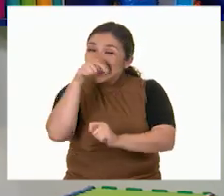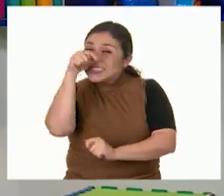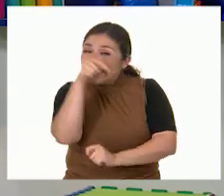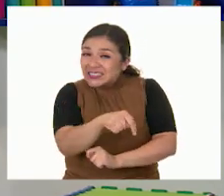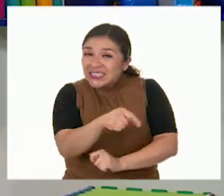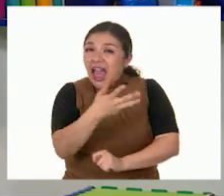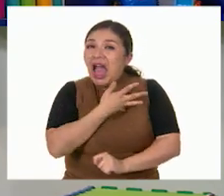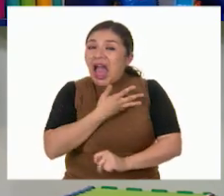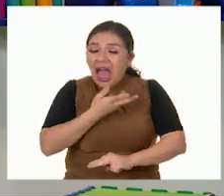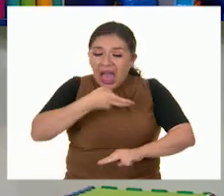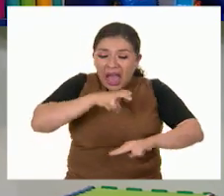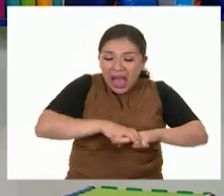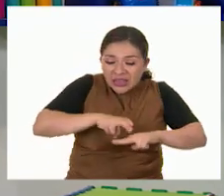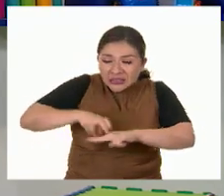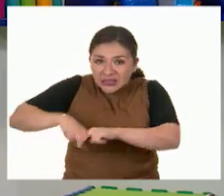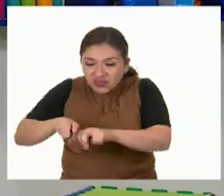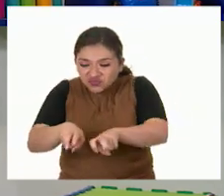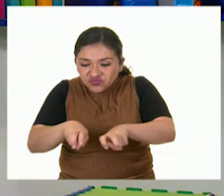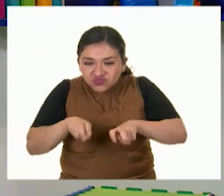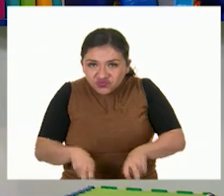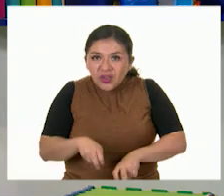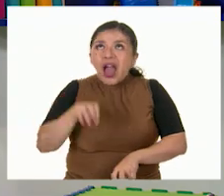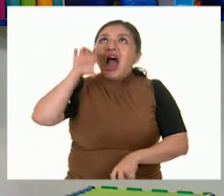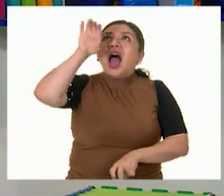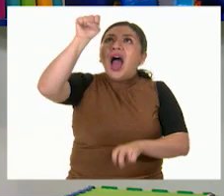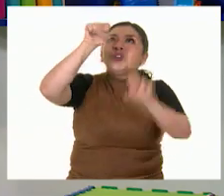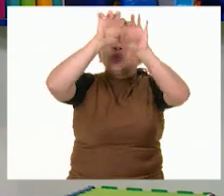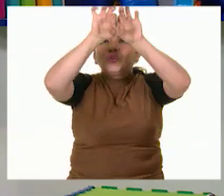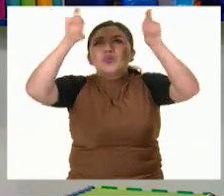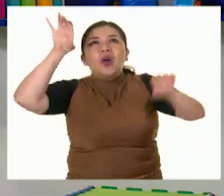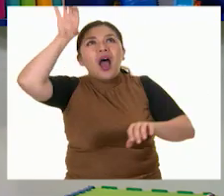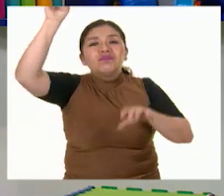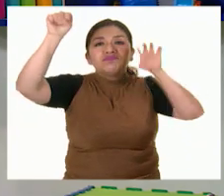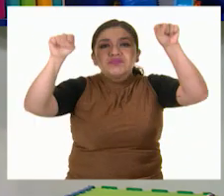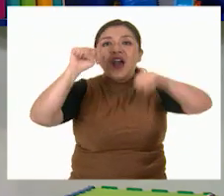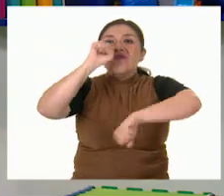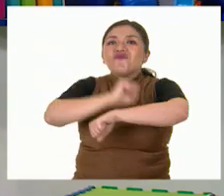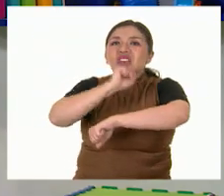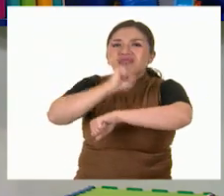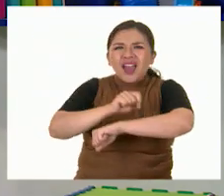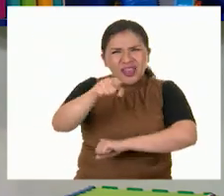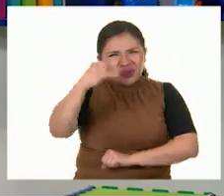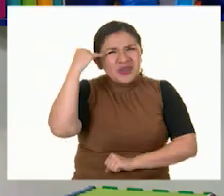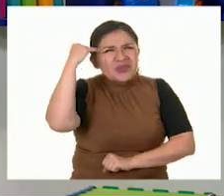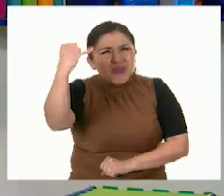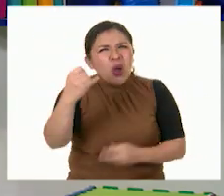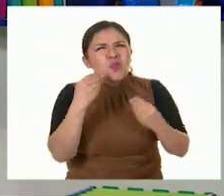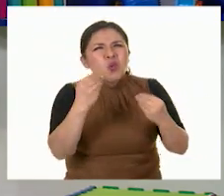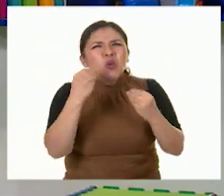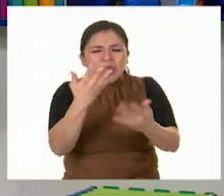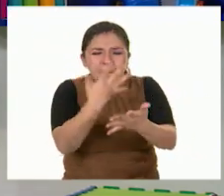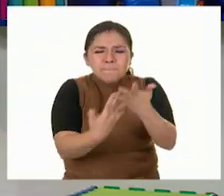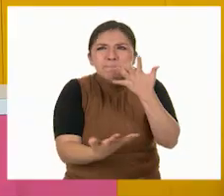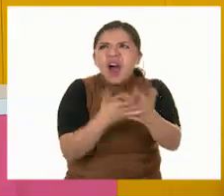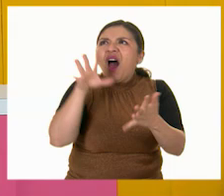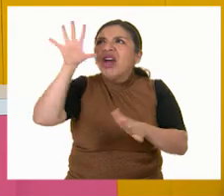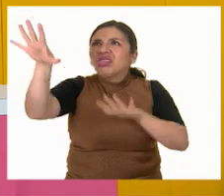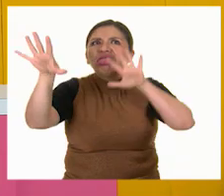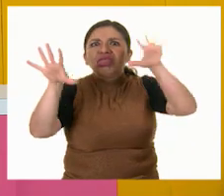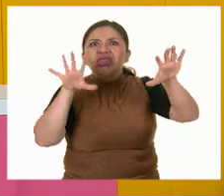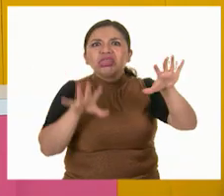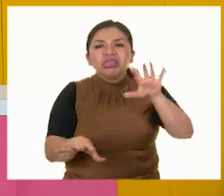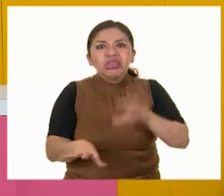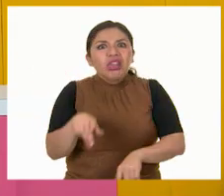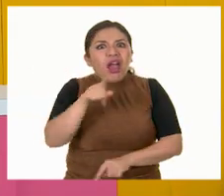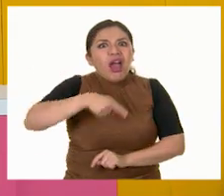los asientos, agarraderas, pasamanos, ventanas. Imagínate cuántas manos tocan